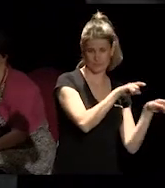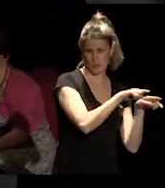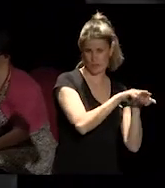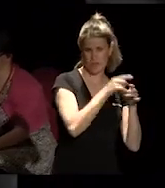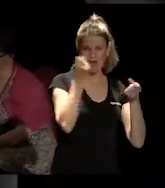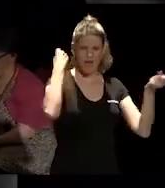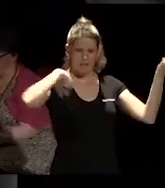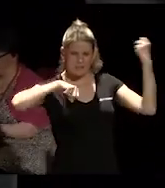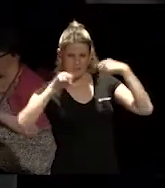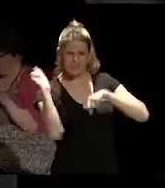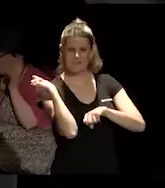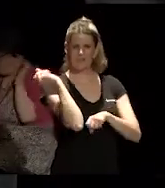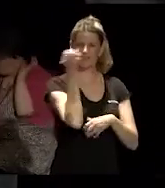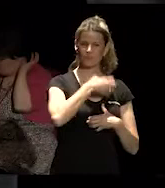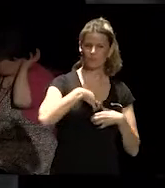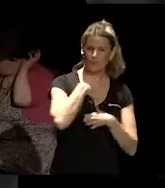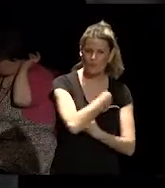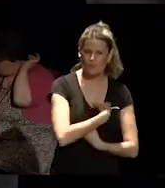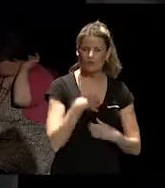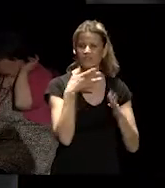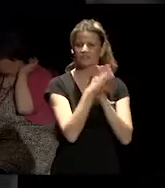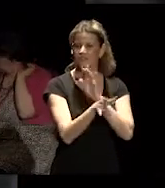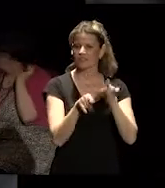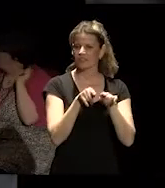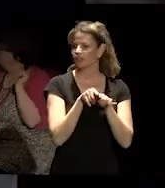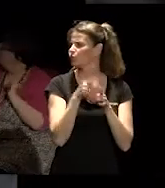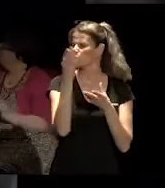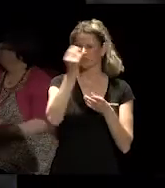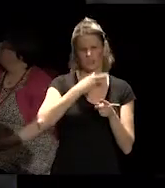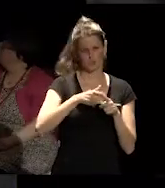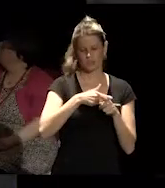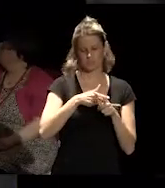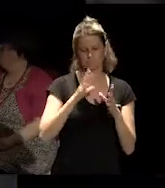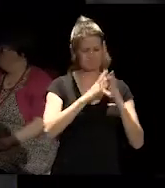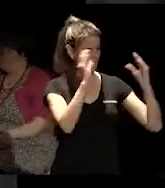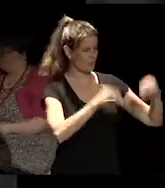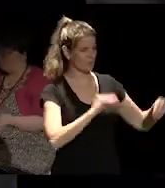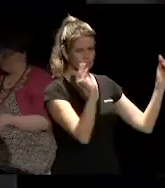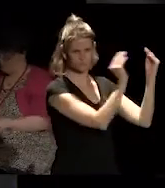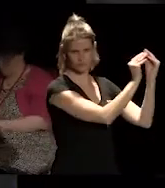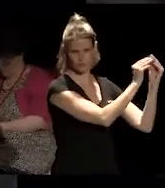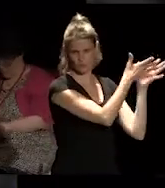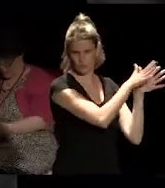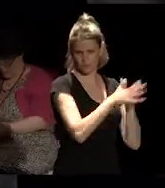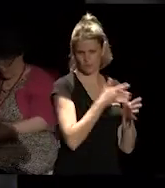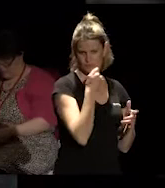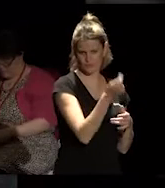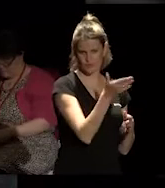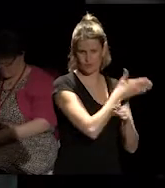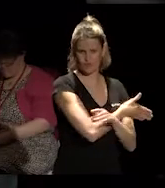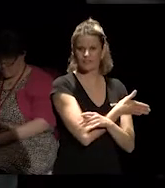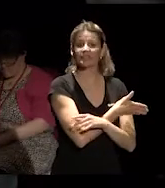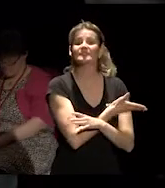mueve y remueve muchas cosas, lo corroboro absolutamente. Y, en todo caso,